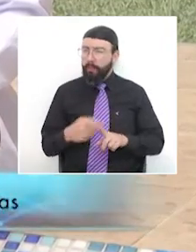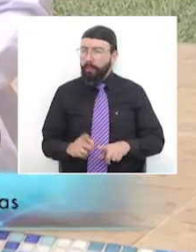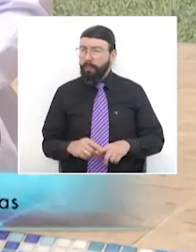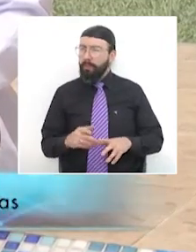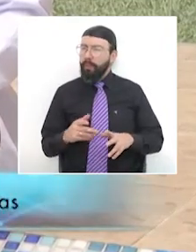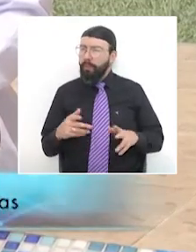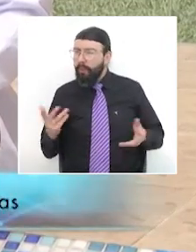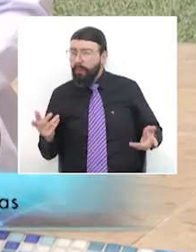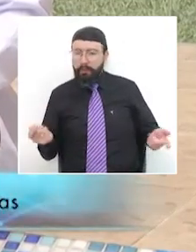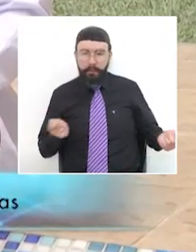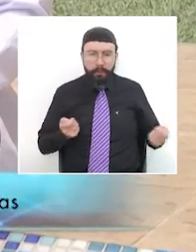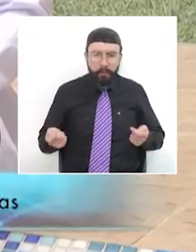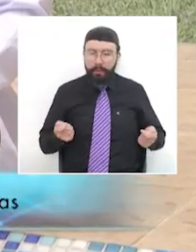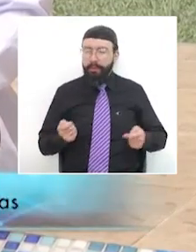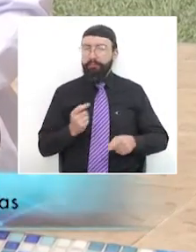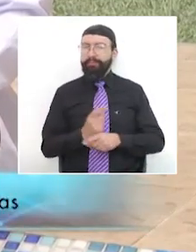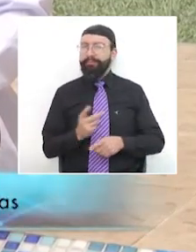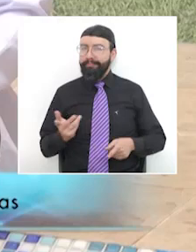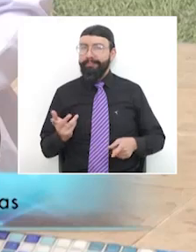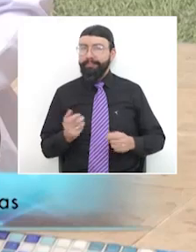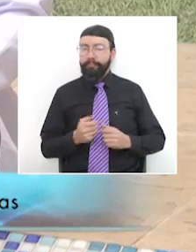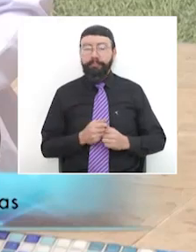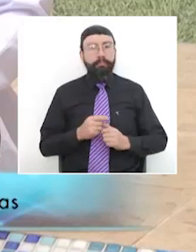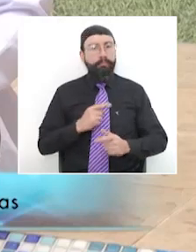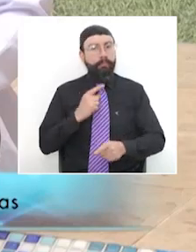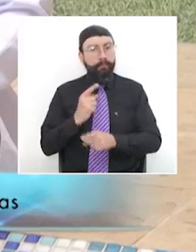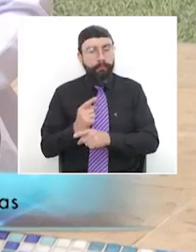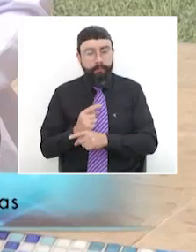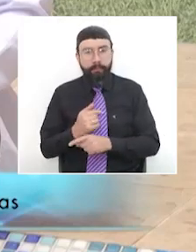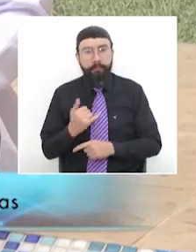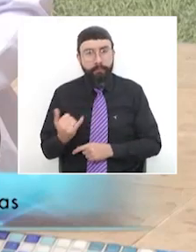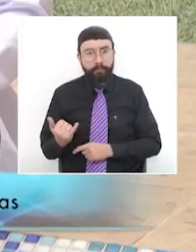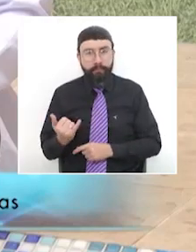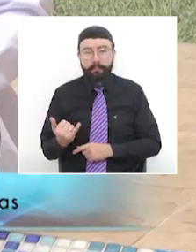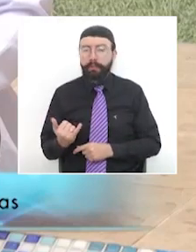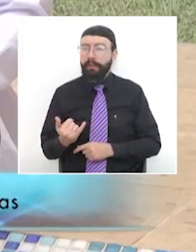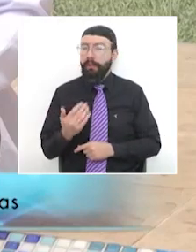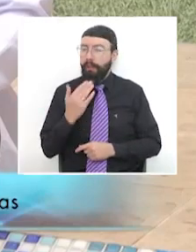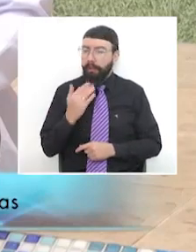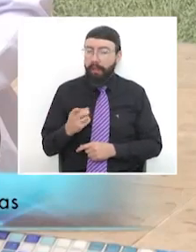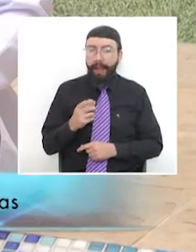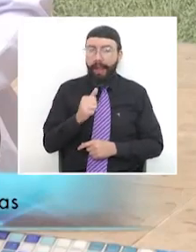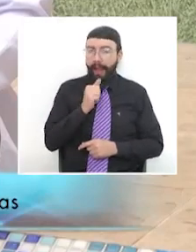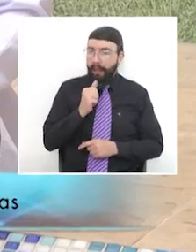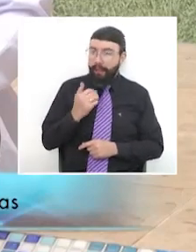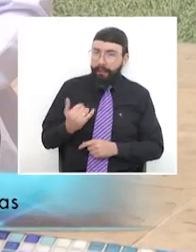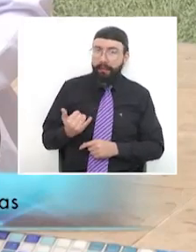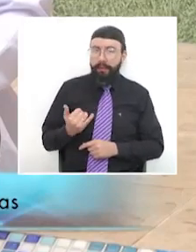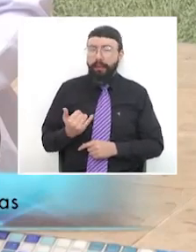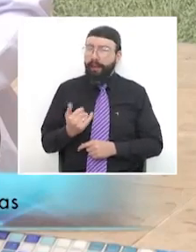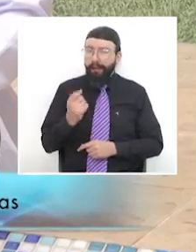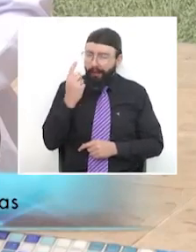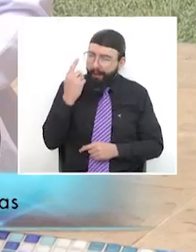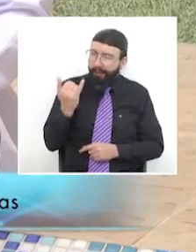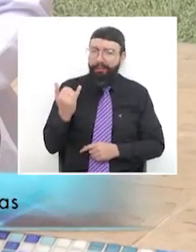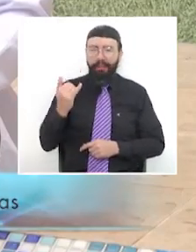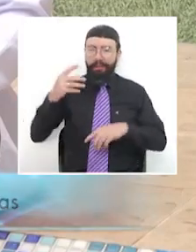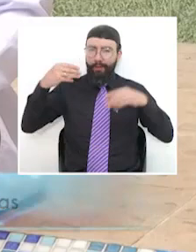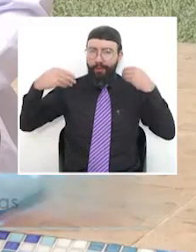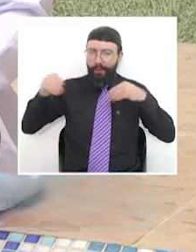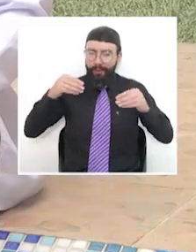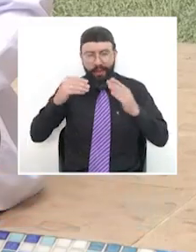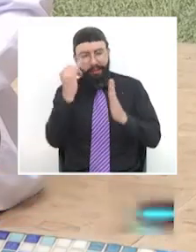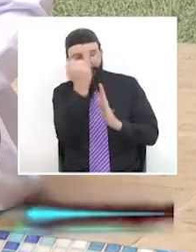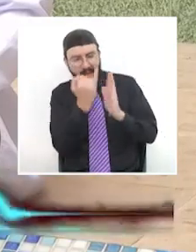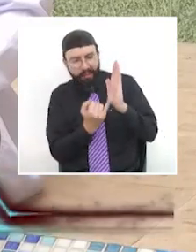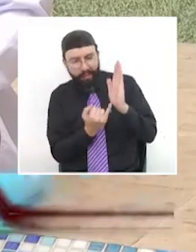están desarrollando estos órganos. Y esto que acabamos de ver acá, en el agua, para que lo entendieran con cartulina y plastilina, lo vamos